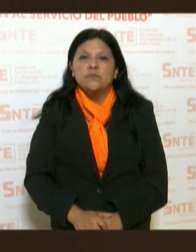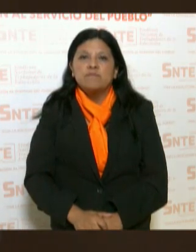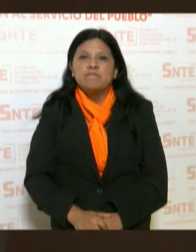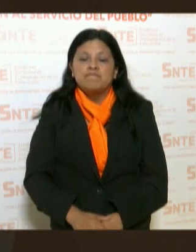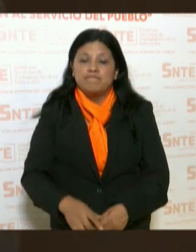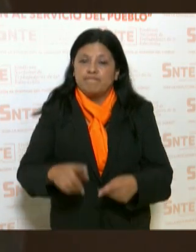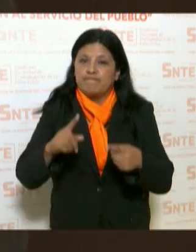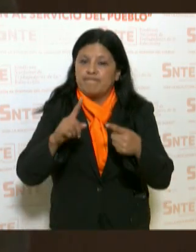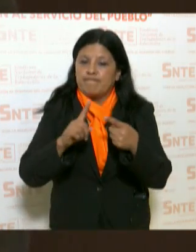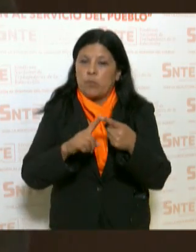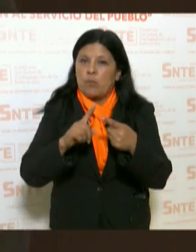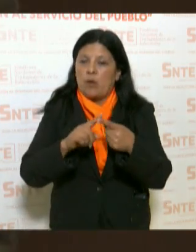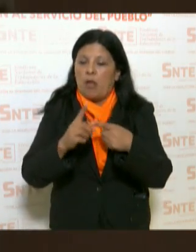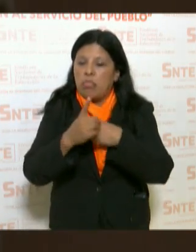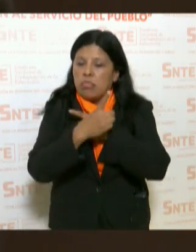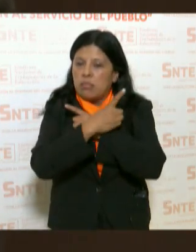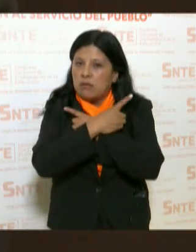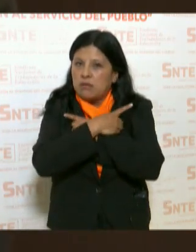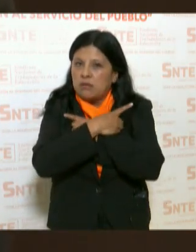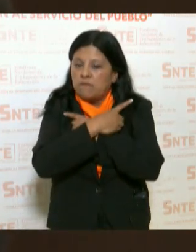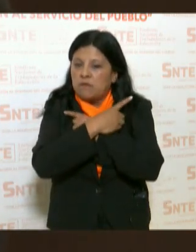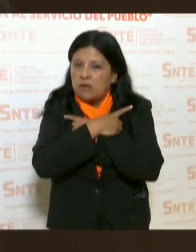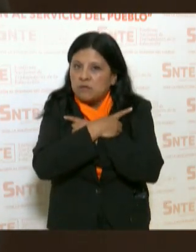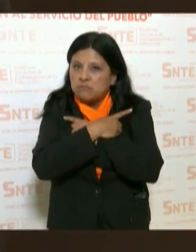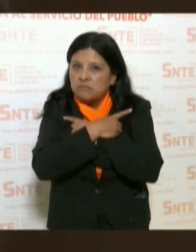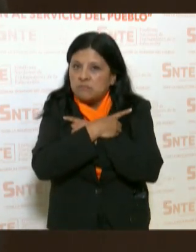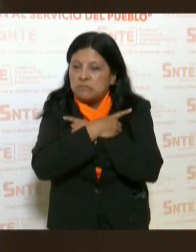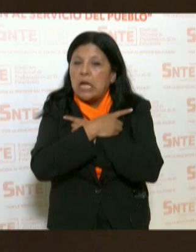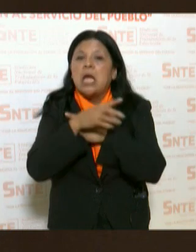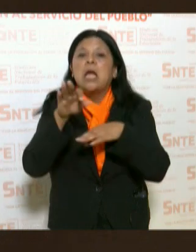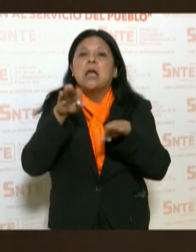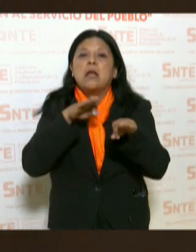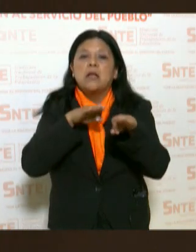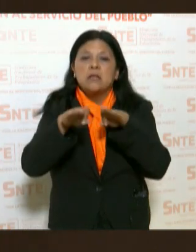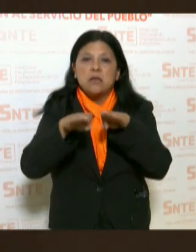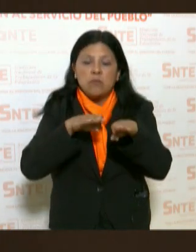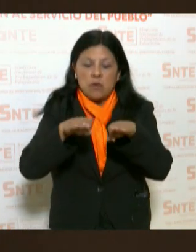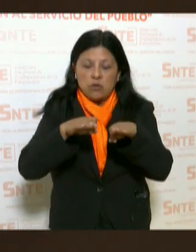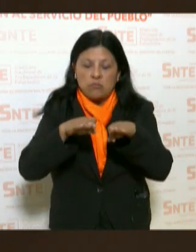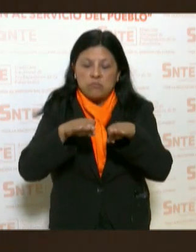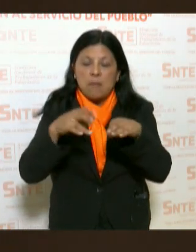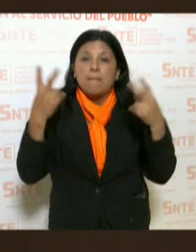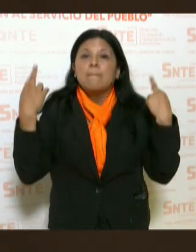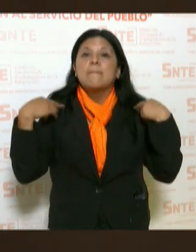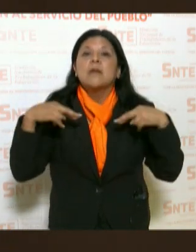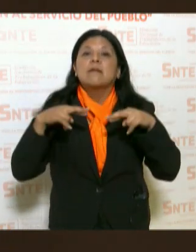dignificar la labor de las maestras, de los maestros.